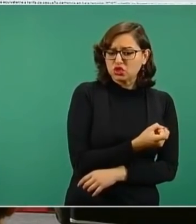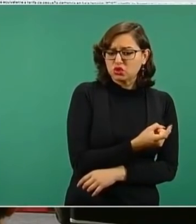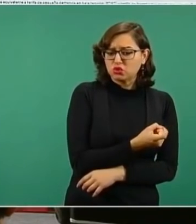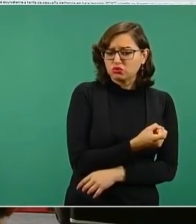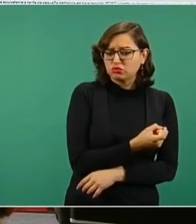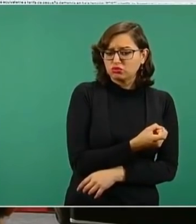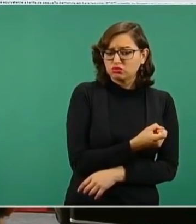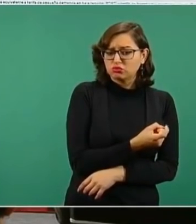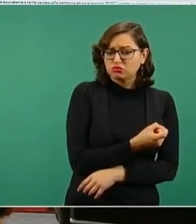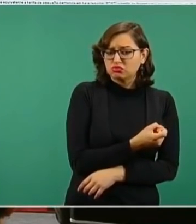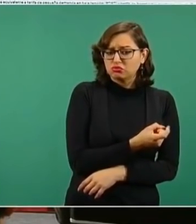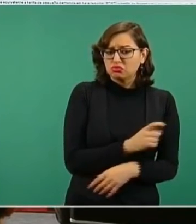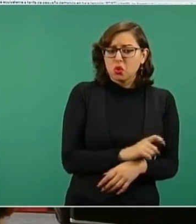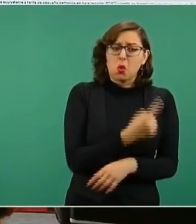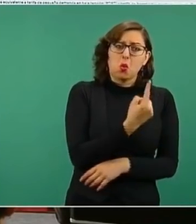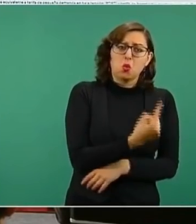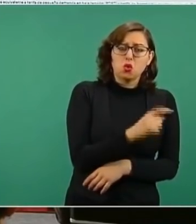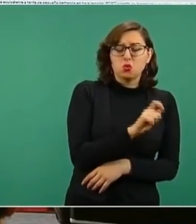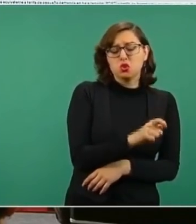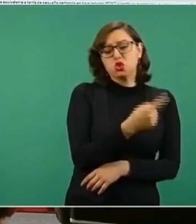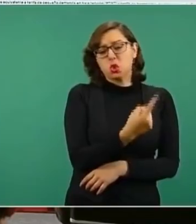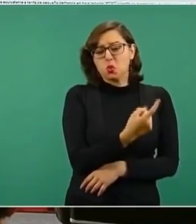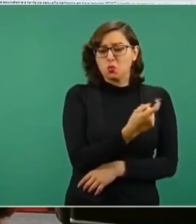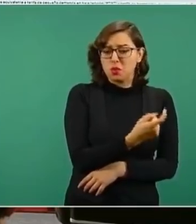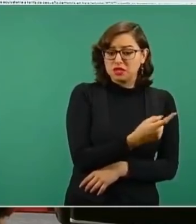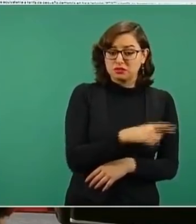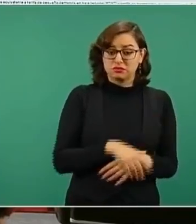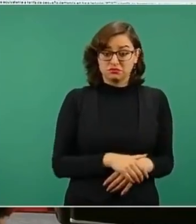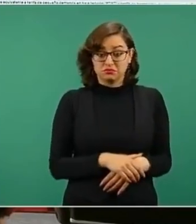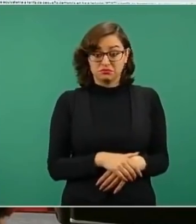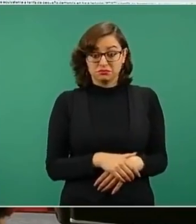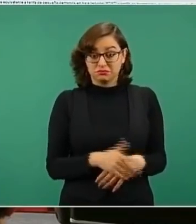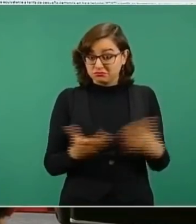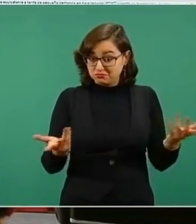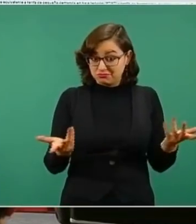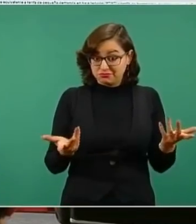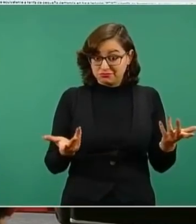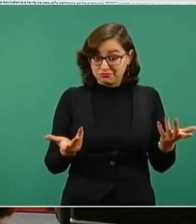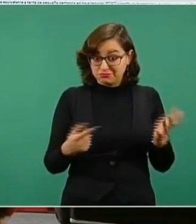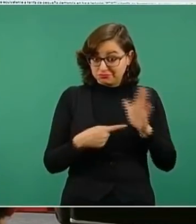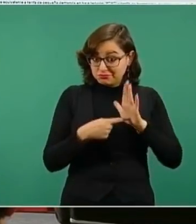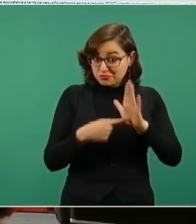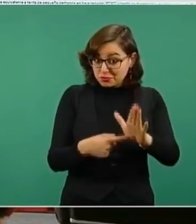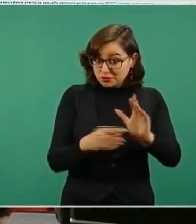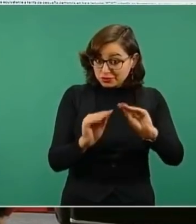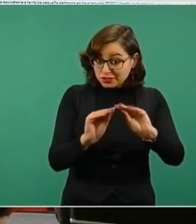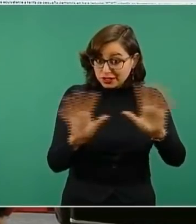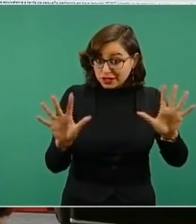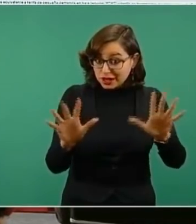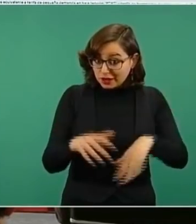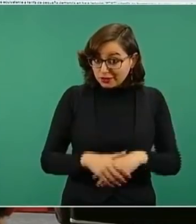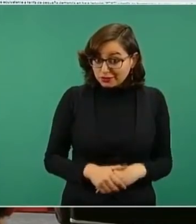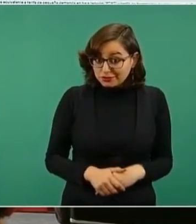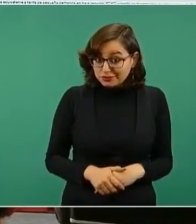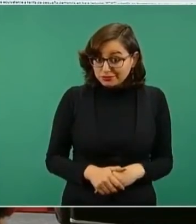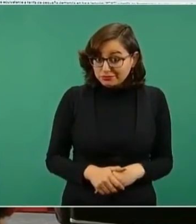1.2 pesos. ¿No es esto tan claro para toda la gente de que proporcionalmente, ¿no?, pagas